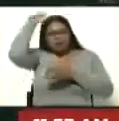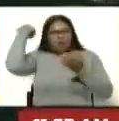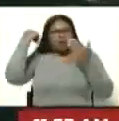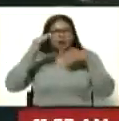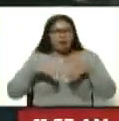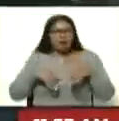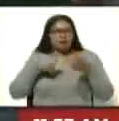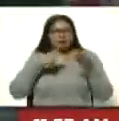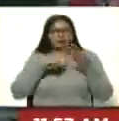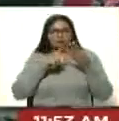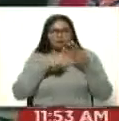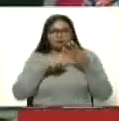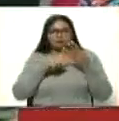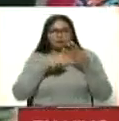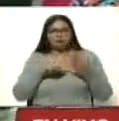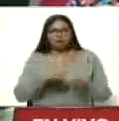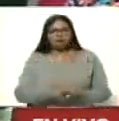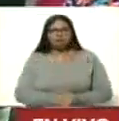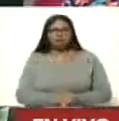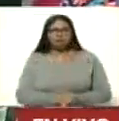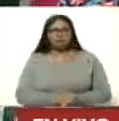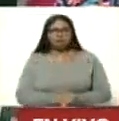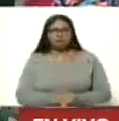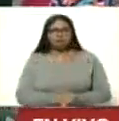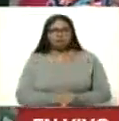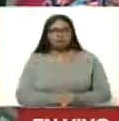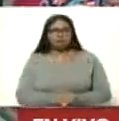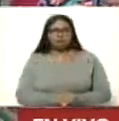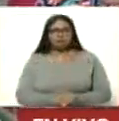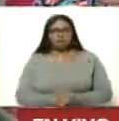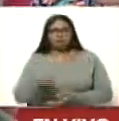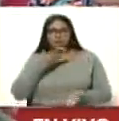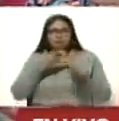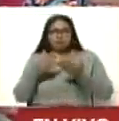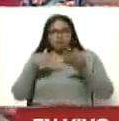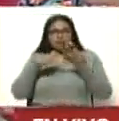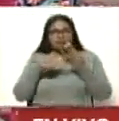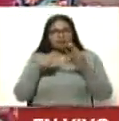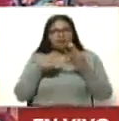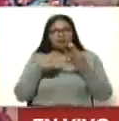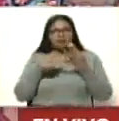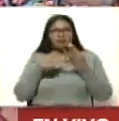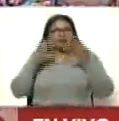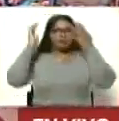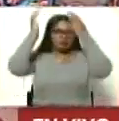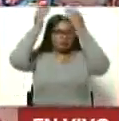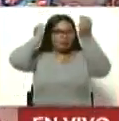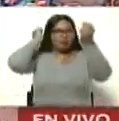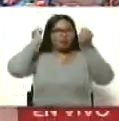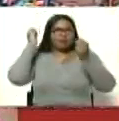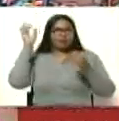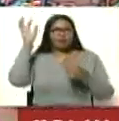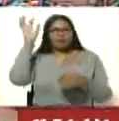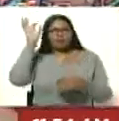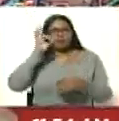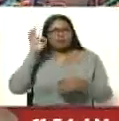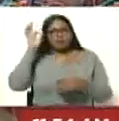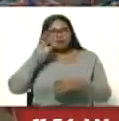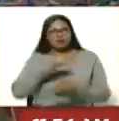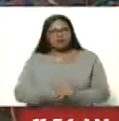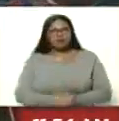señor Mohamed Salem Alier Gaibi. Bienvenido. Excelentísimo embajador del Estado de Palestina, señor Fadi